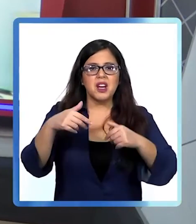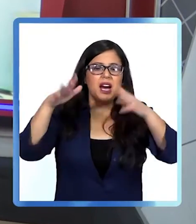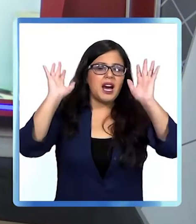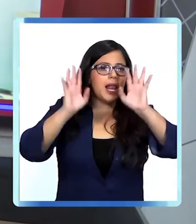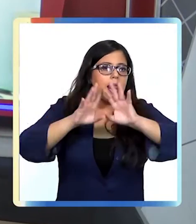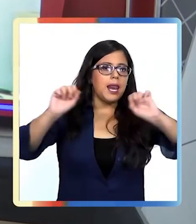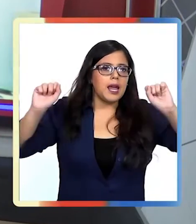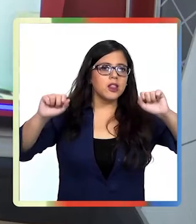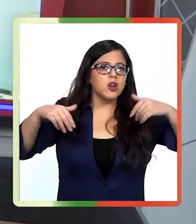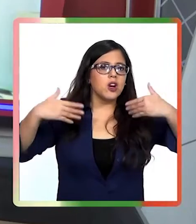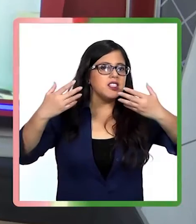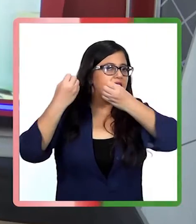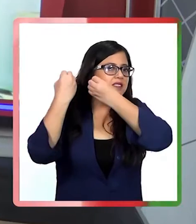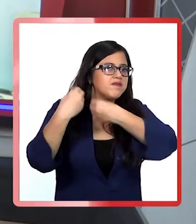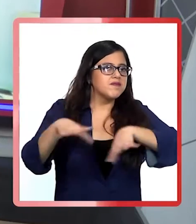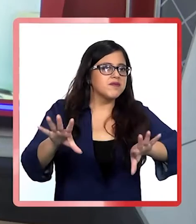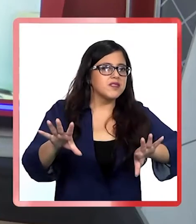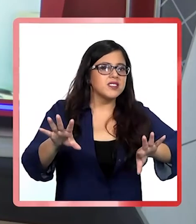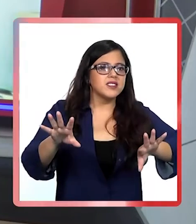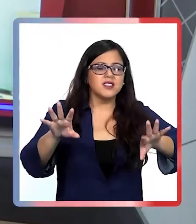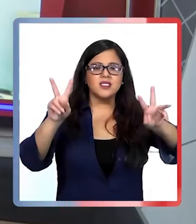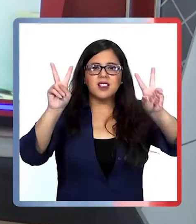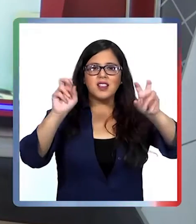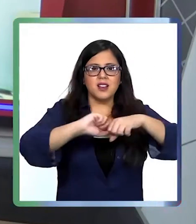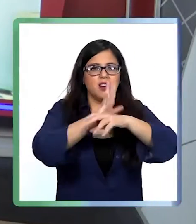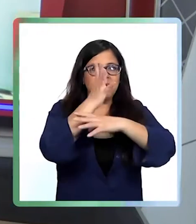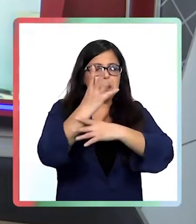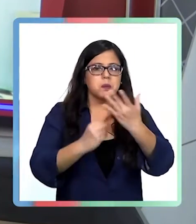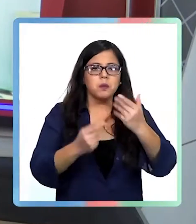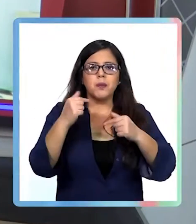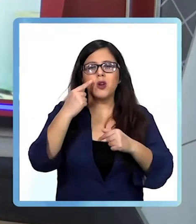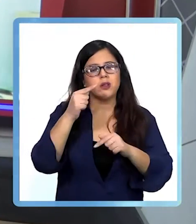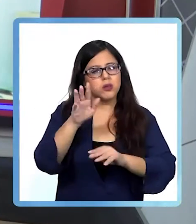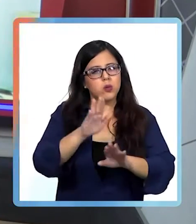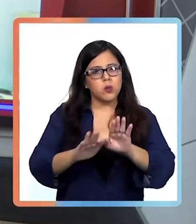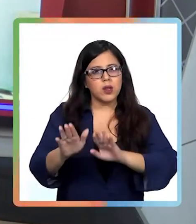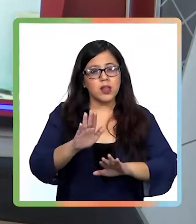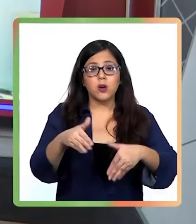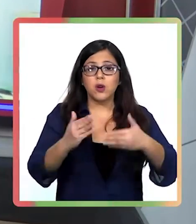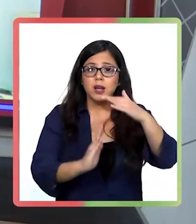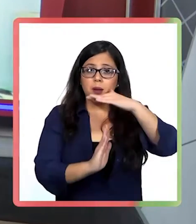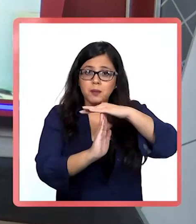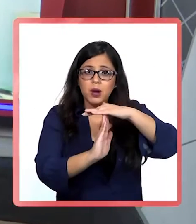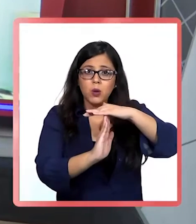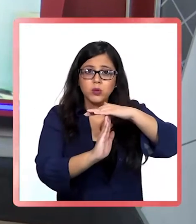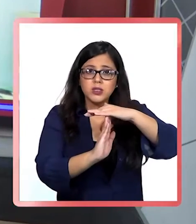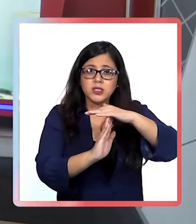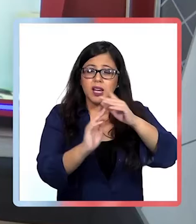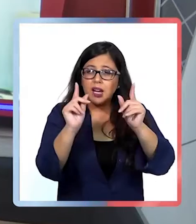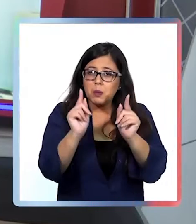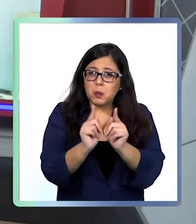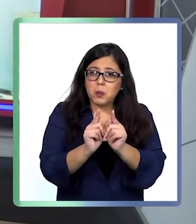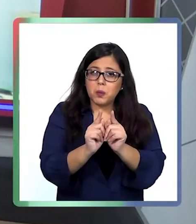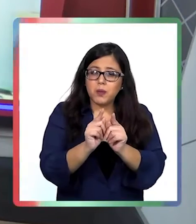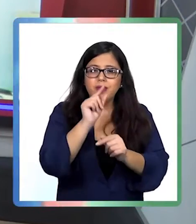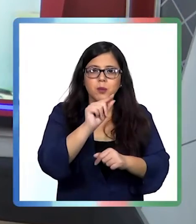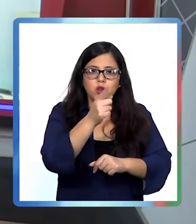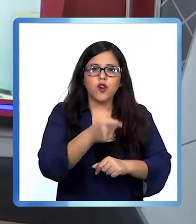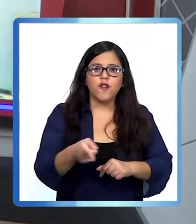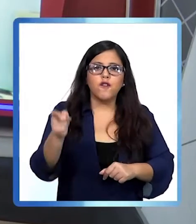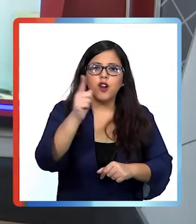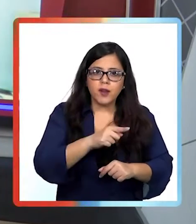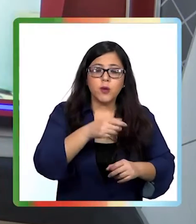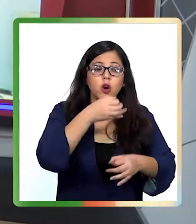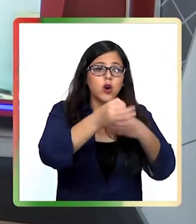todos, pero algunas personas van a decir, listo, ahora se acabó la pandemia. Y con eso con esas señales hay que tener muchísimo cuidado. Vamos a hacer una pausa, doctora, muy,